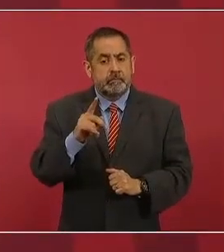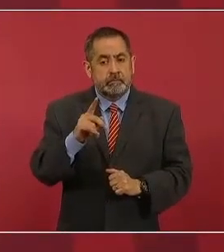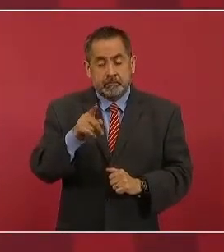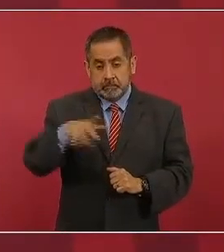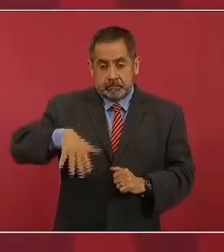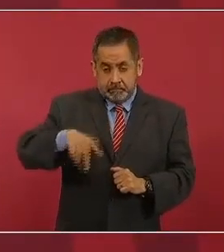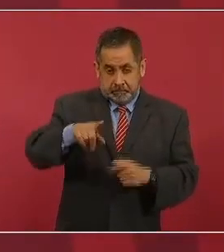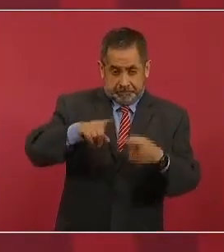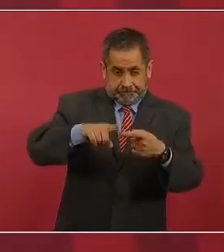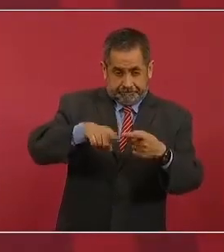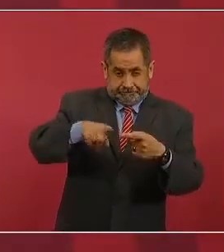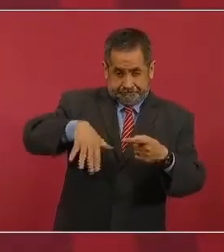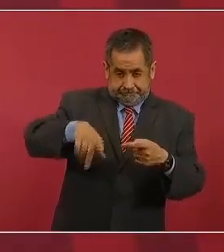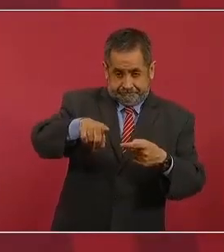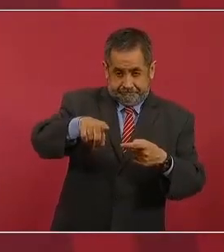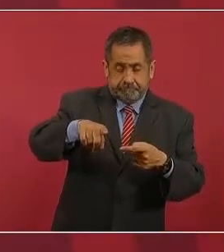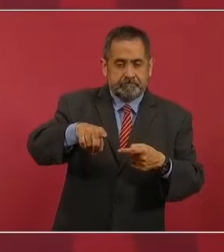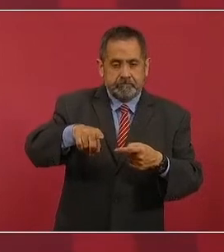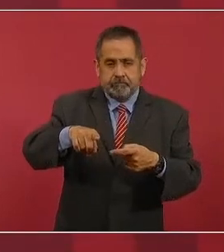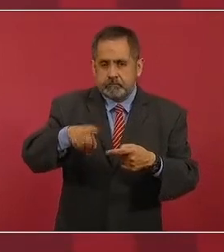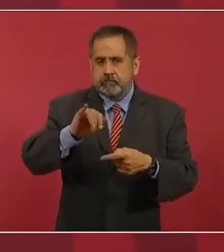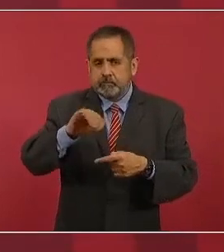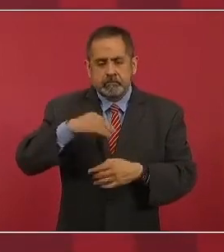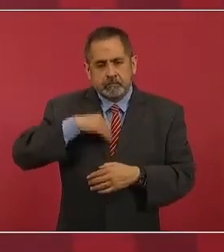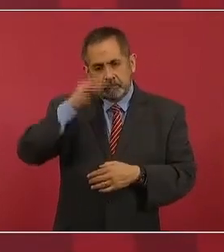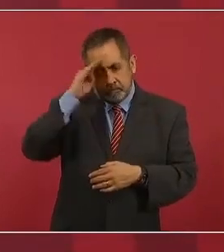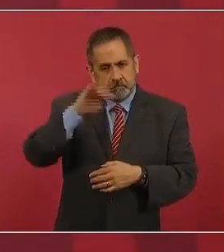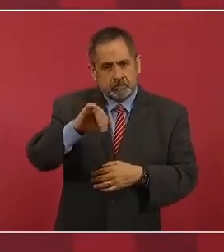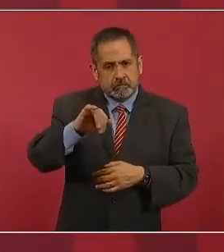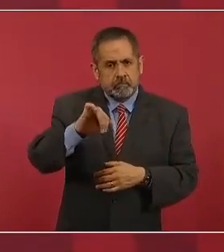lo primero que planteas, sí estamos